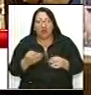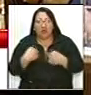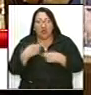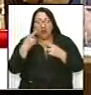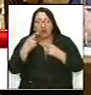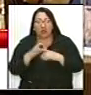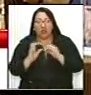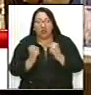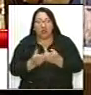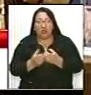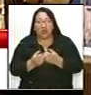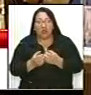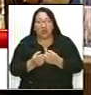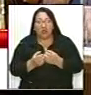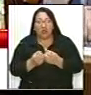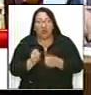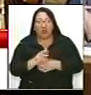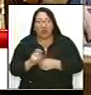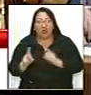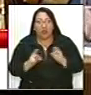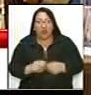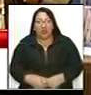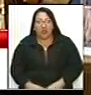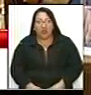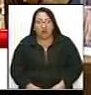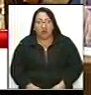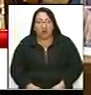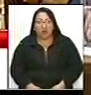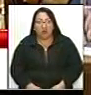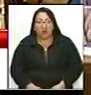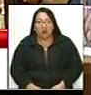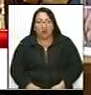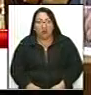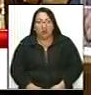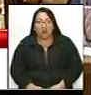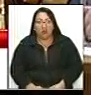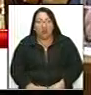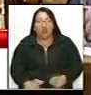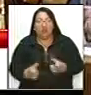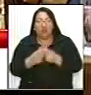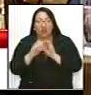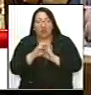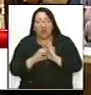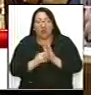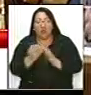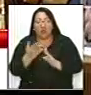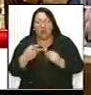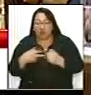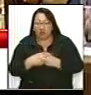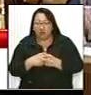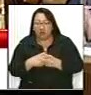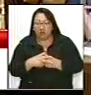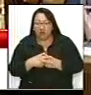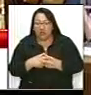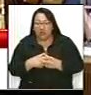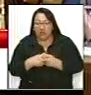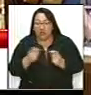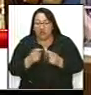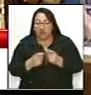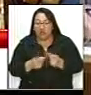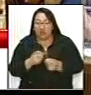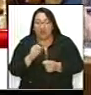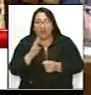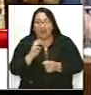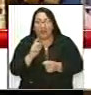instancias de Congreso, como es el Consejo Directivo, la Comisión de Constitución. Me pide una interrupción con su venia, presidente, congresista